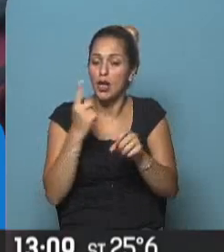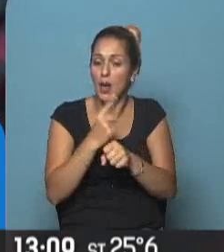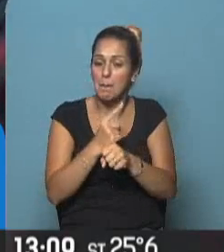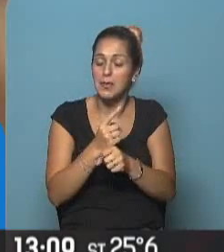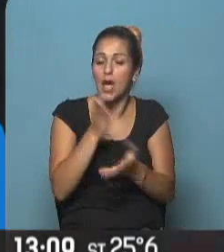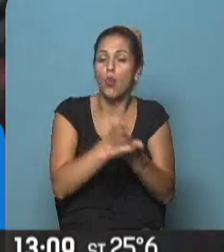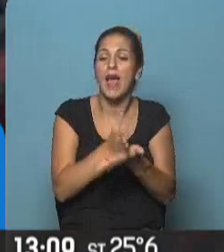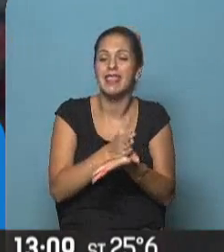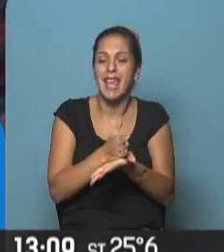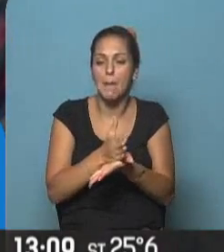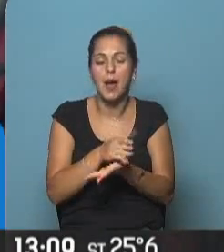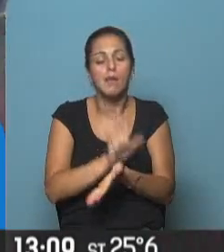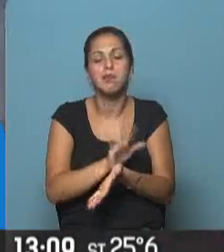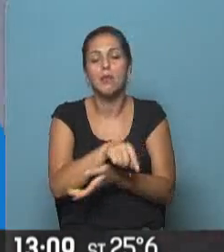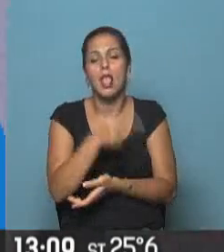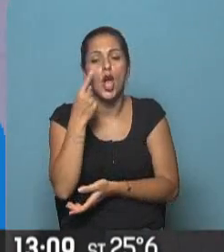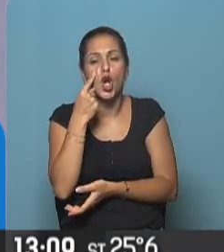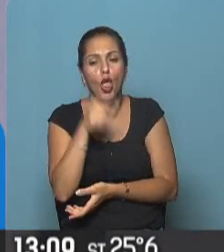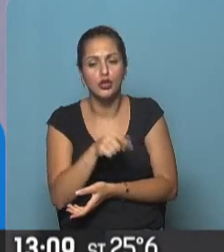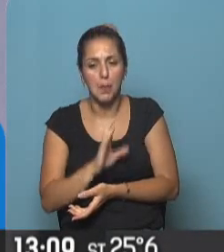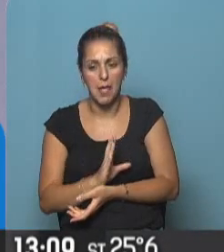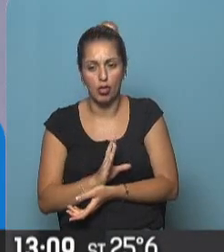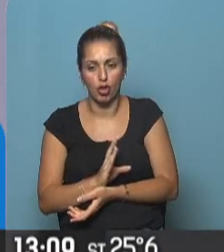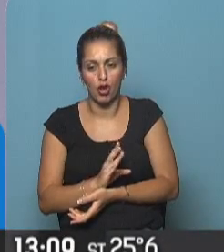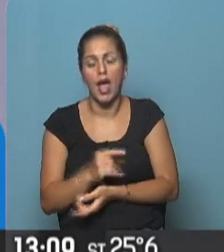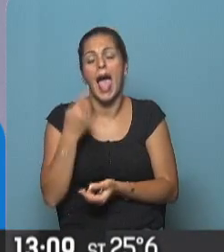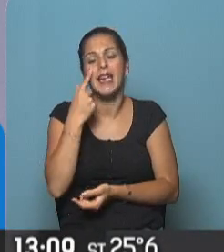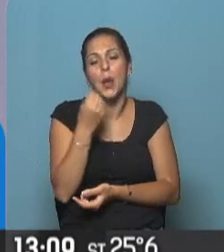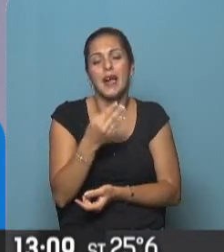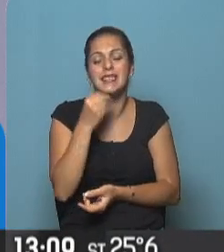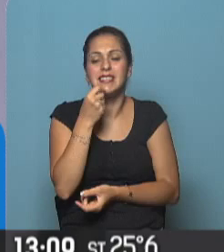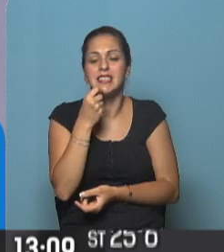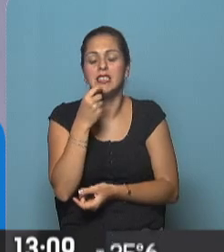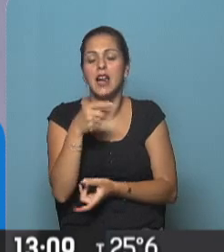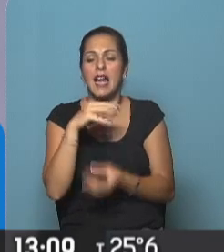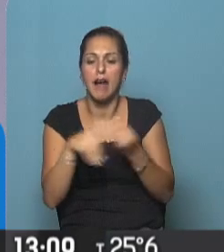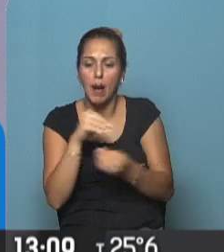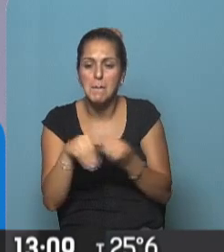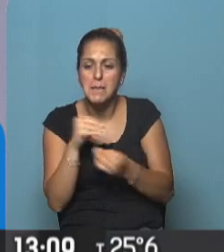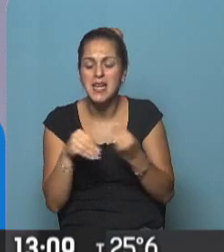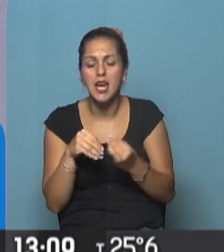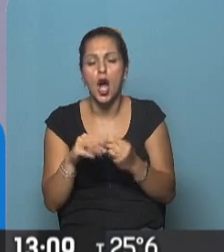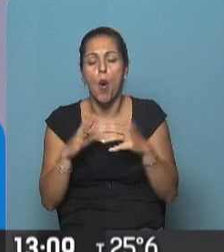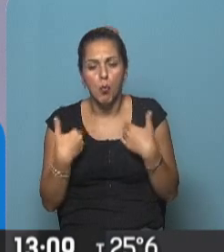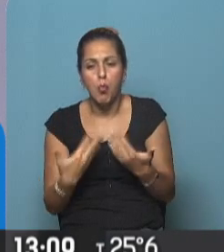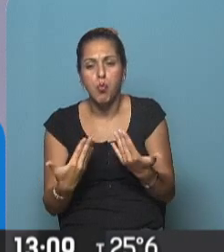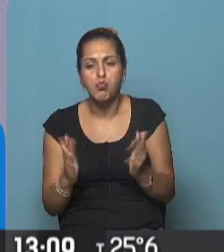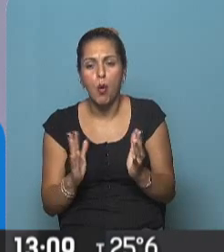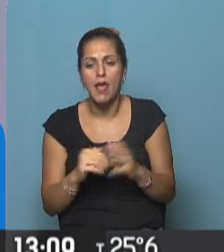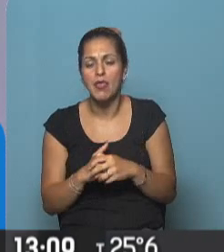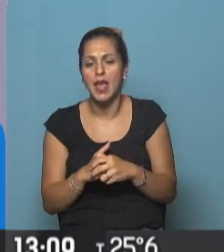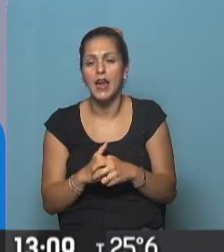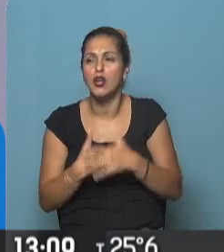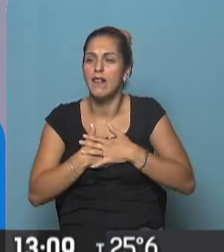vinculación que es de conocimiento hay que ver si esa familia tiene los medios no